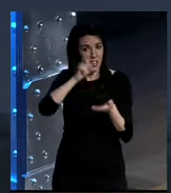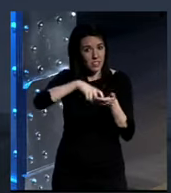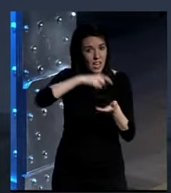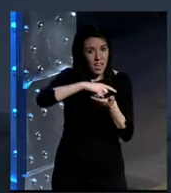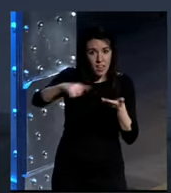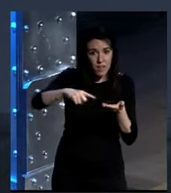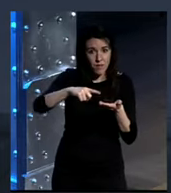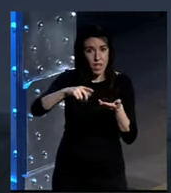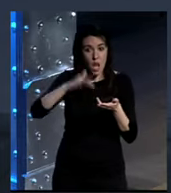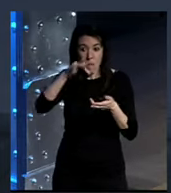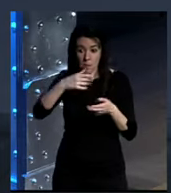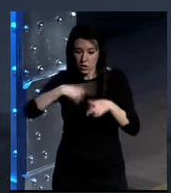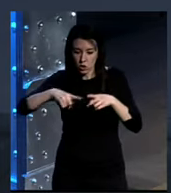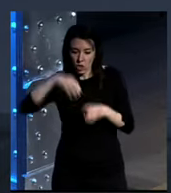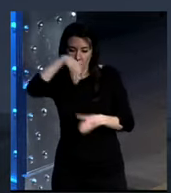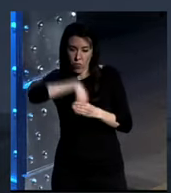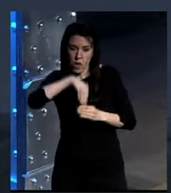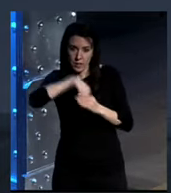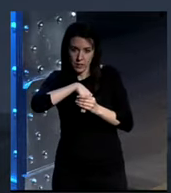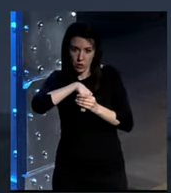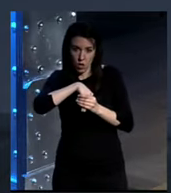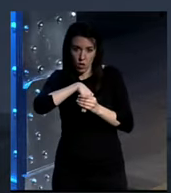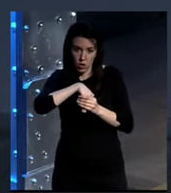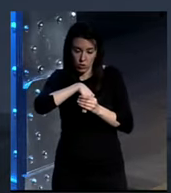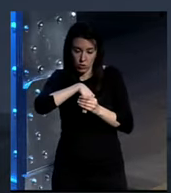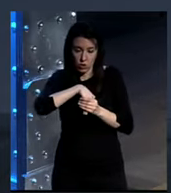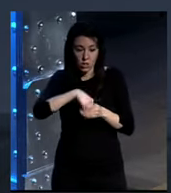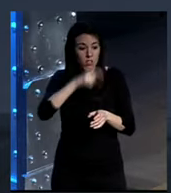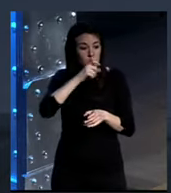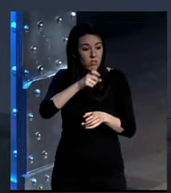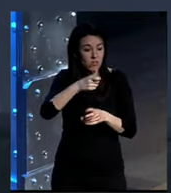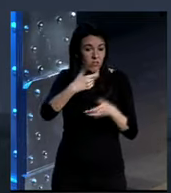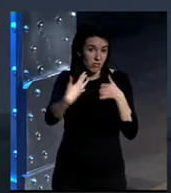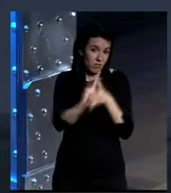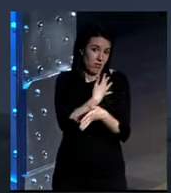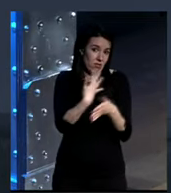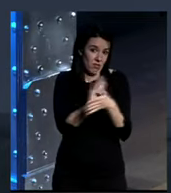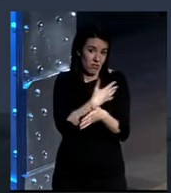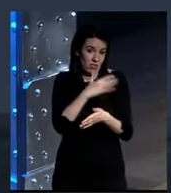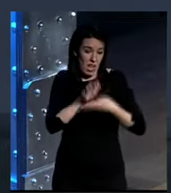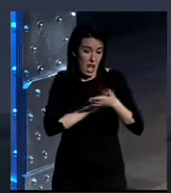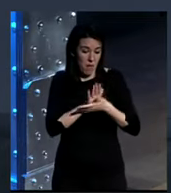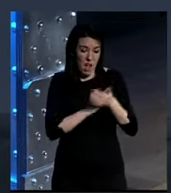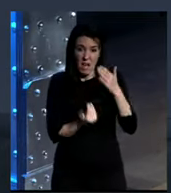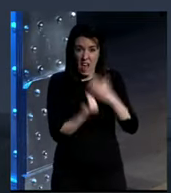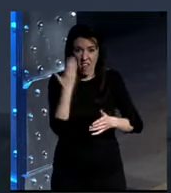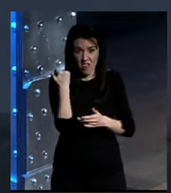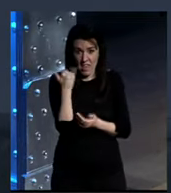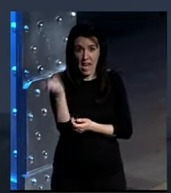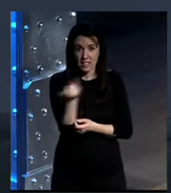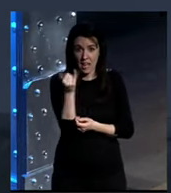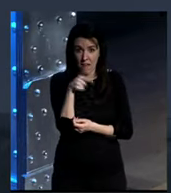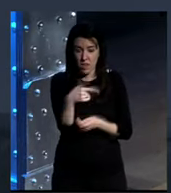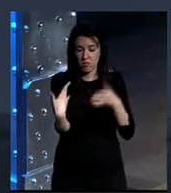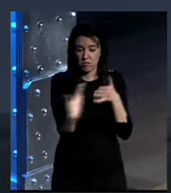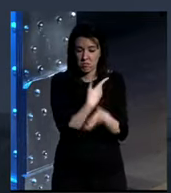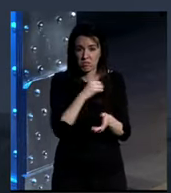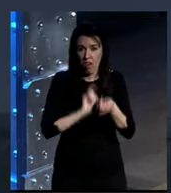las cosas desde dentro. Me comentaba Javier hace unos días de